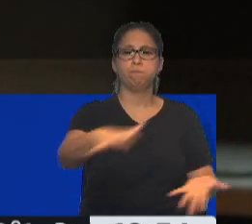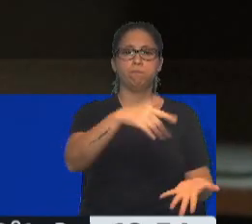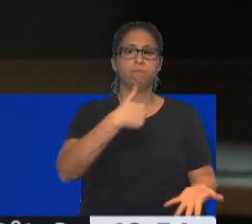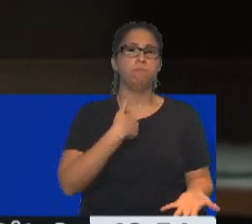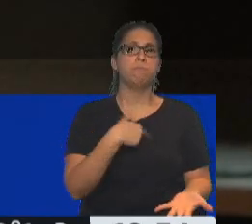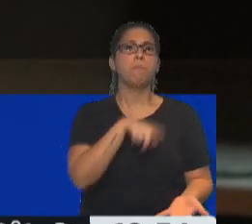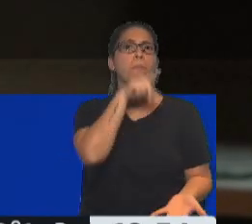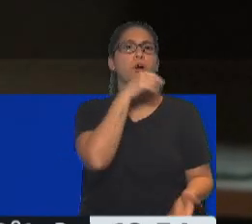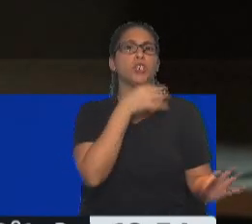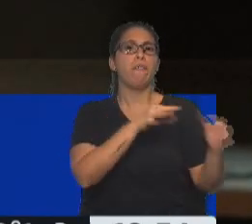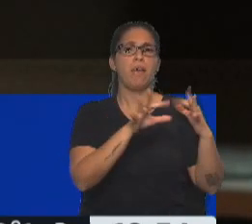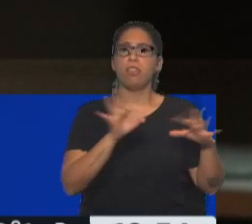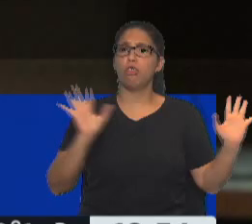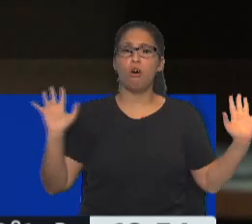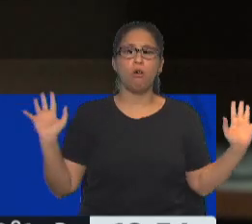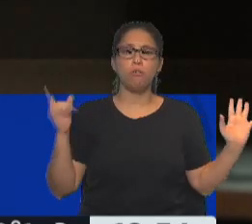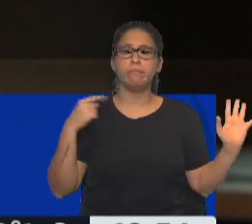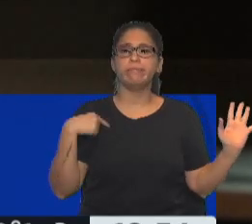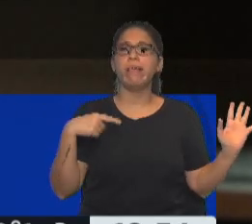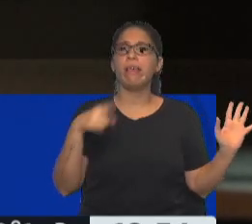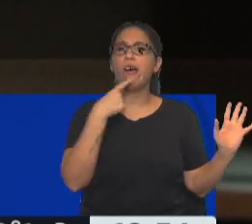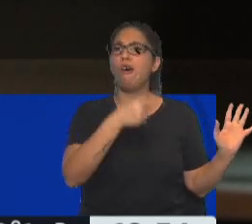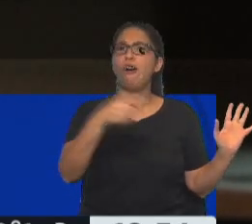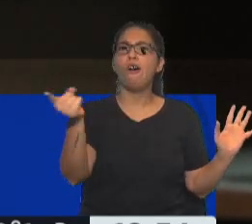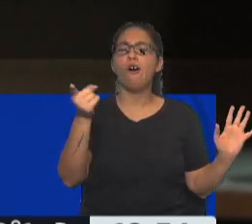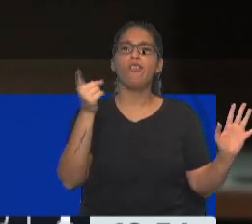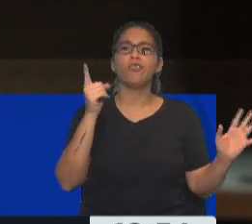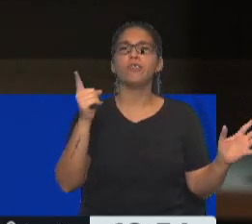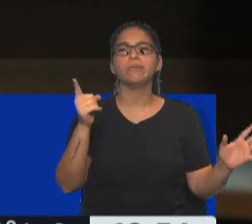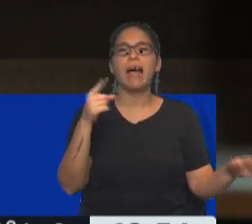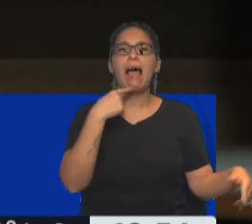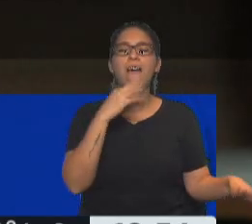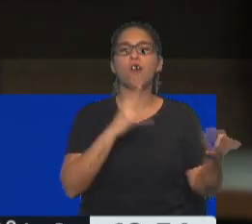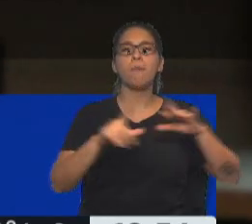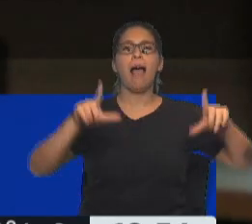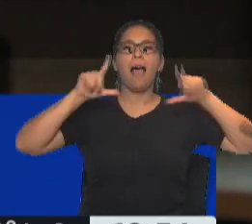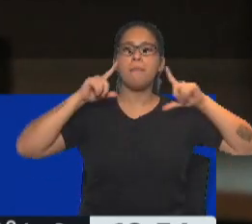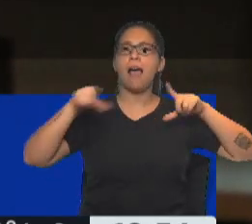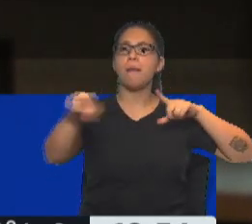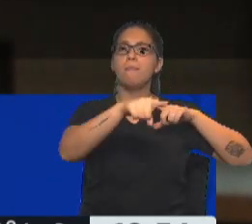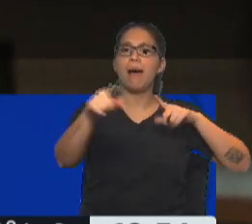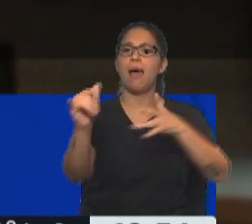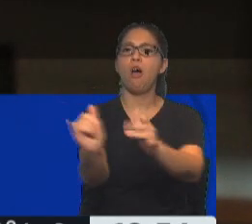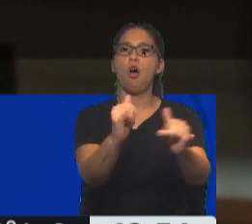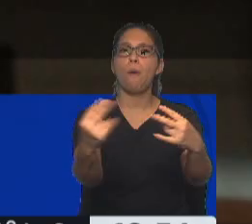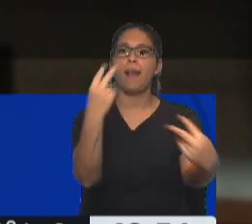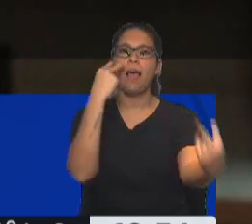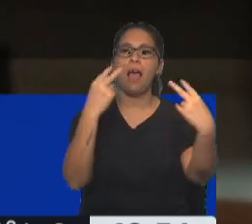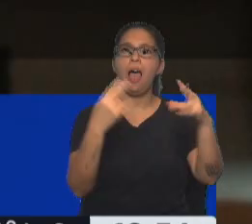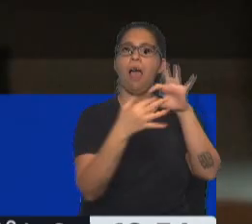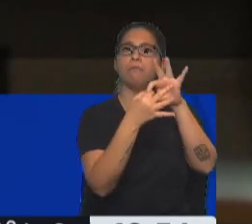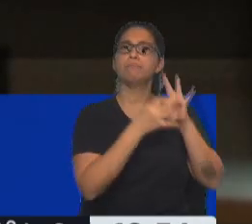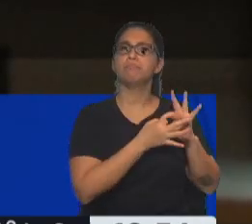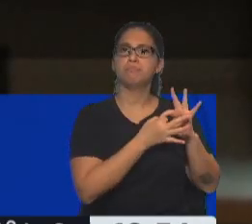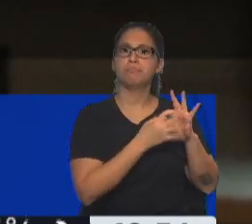used the term hustler. And this endeared himself to the youthful generation. So basically, this is